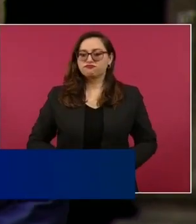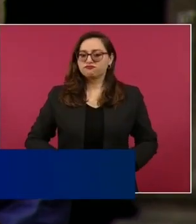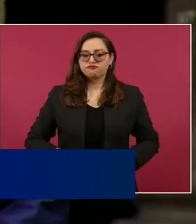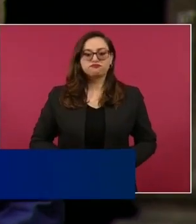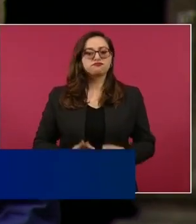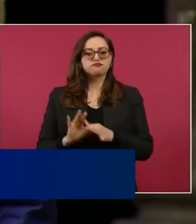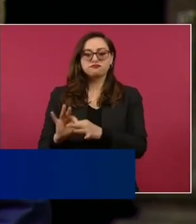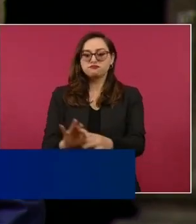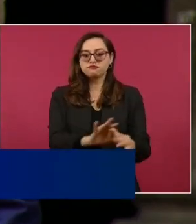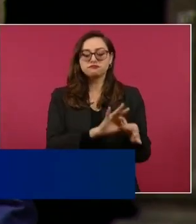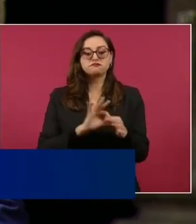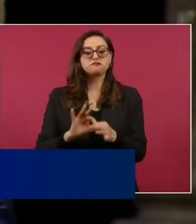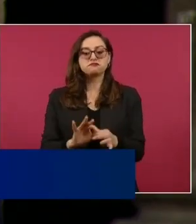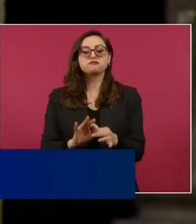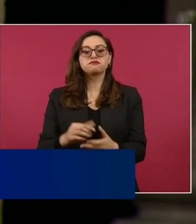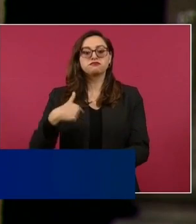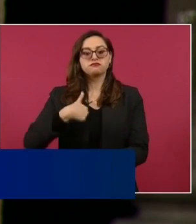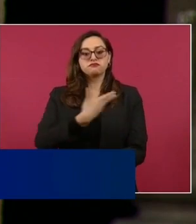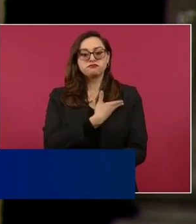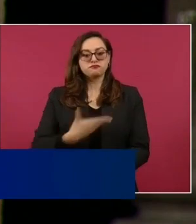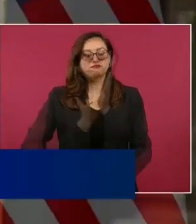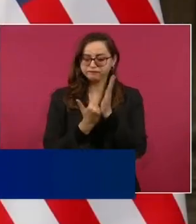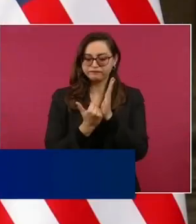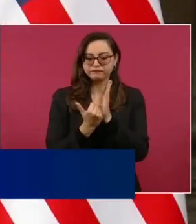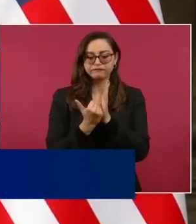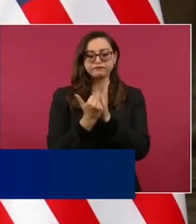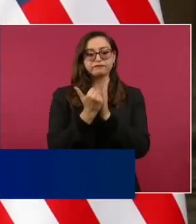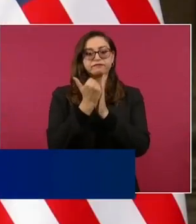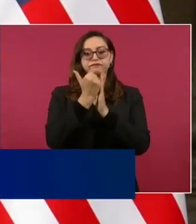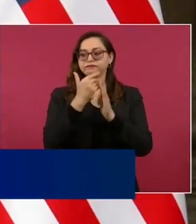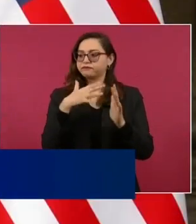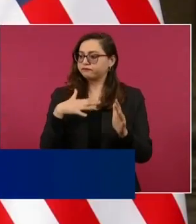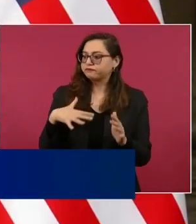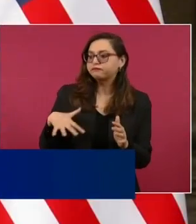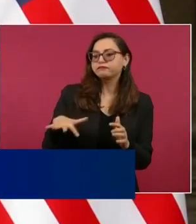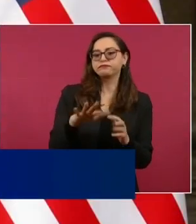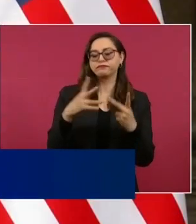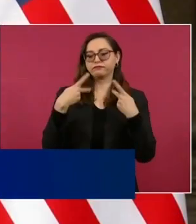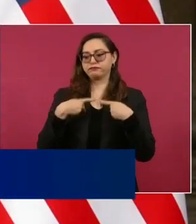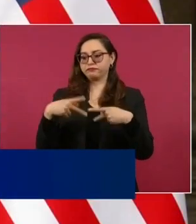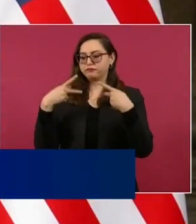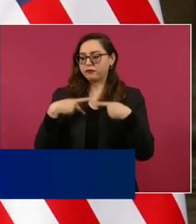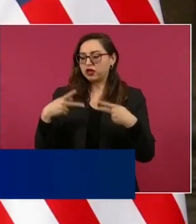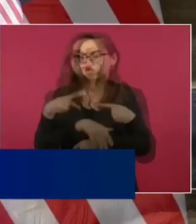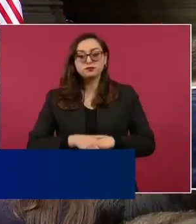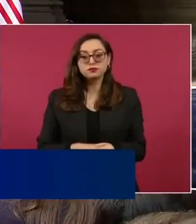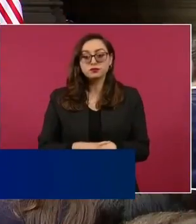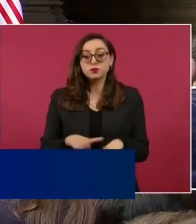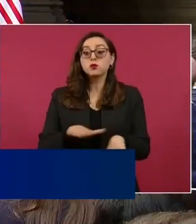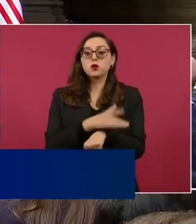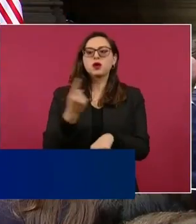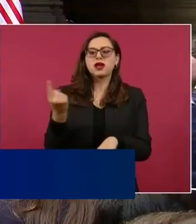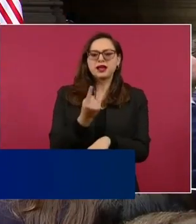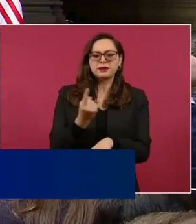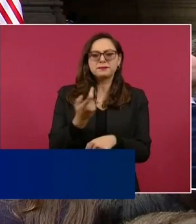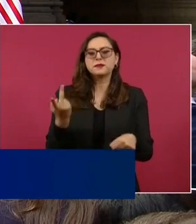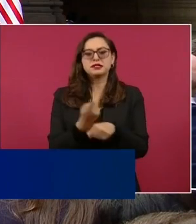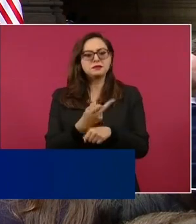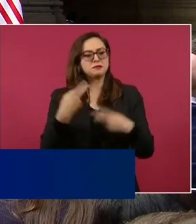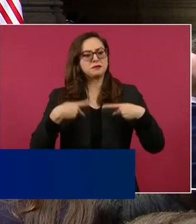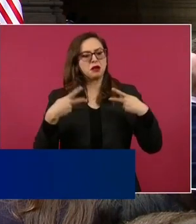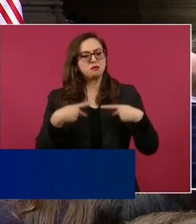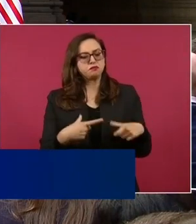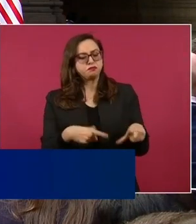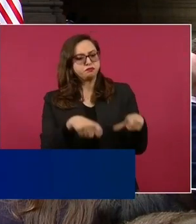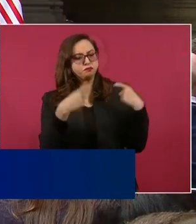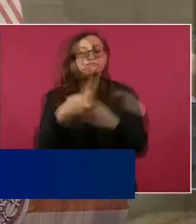relaciones económicas y que cada país propuso a 4 integrantes para formar un grupo de 2 especialistas para la planeación y